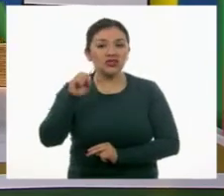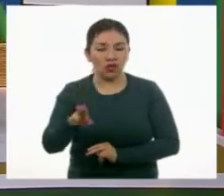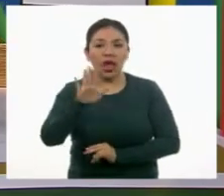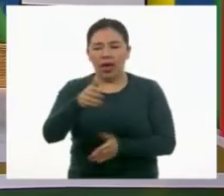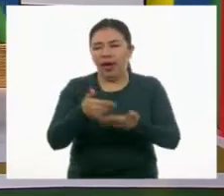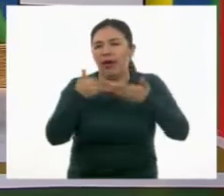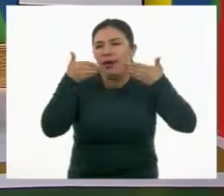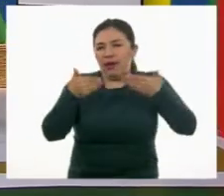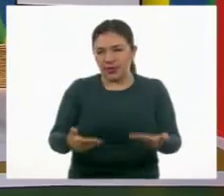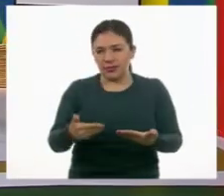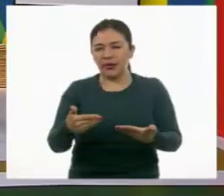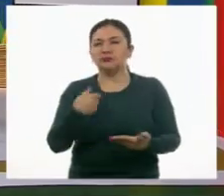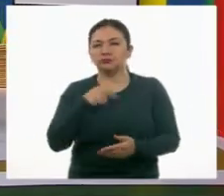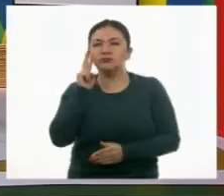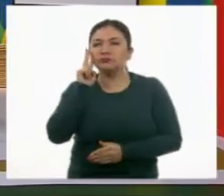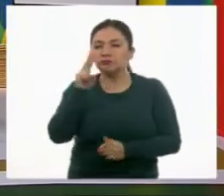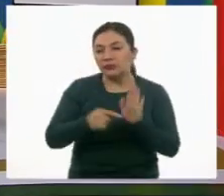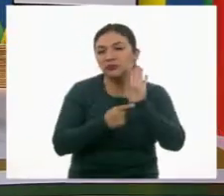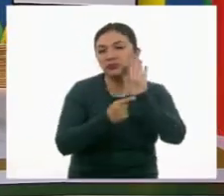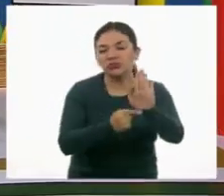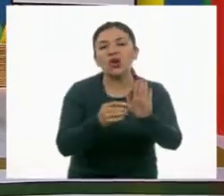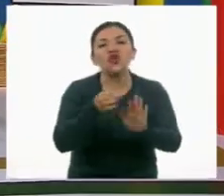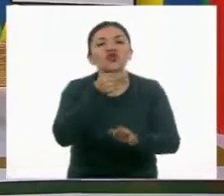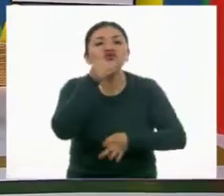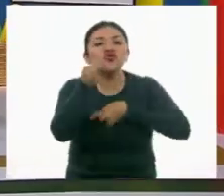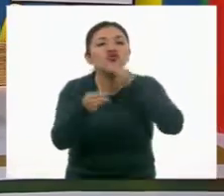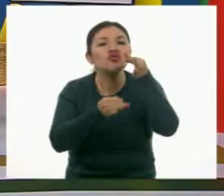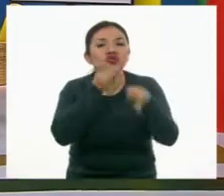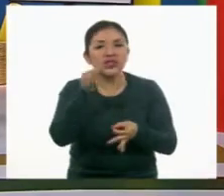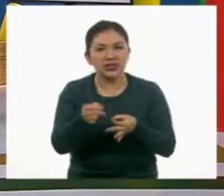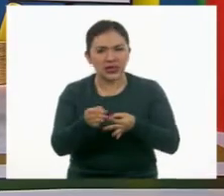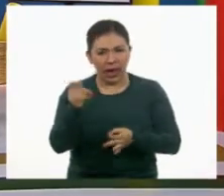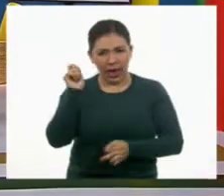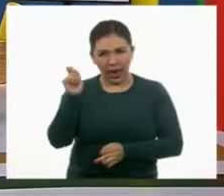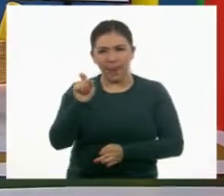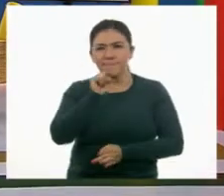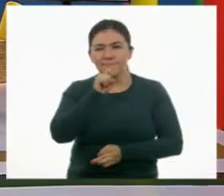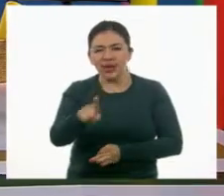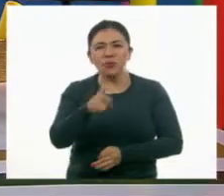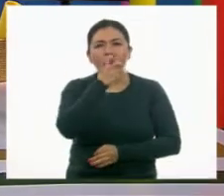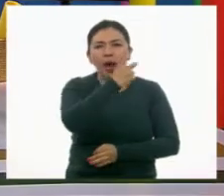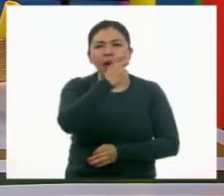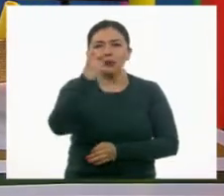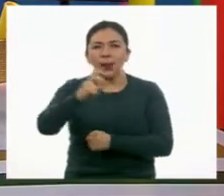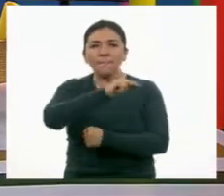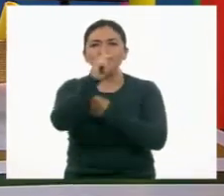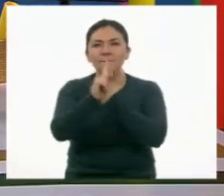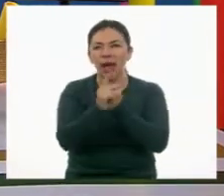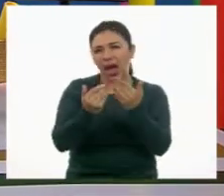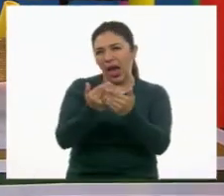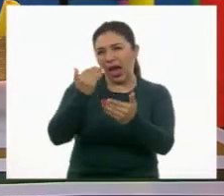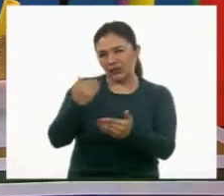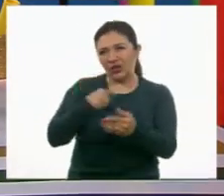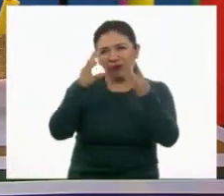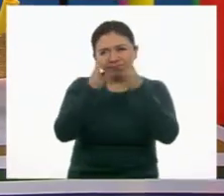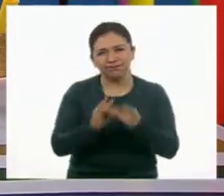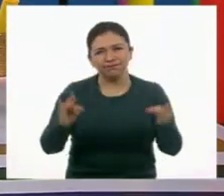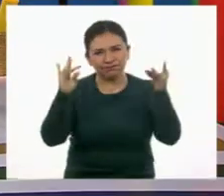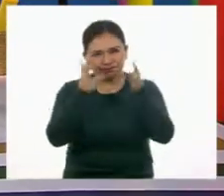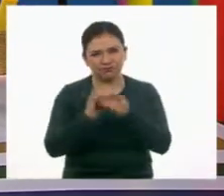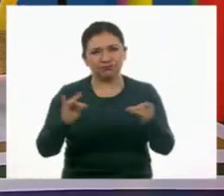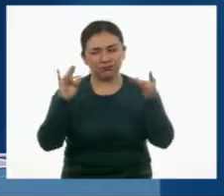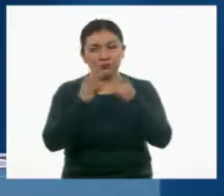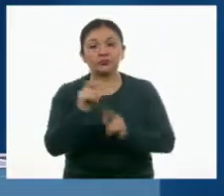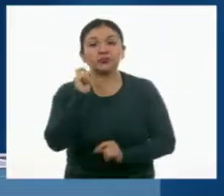presentar unas noticias precisamente que tienen que ver con estos países que también estuvimos tratando en sesiones